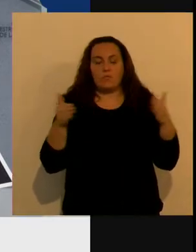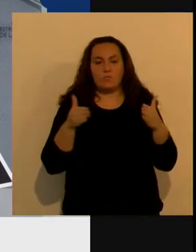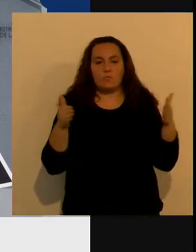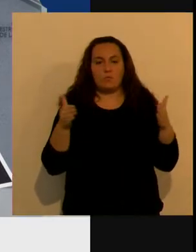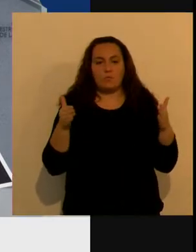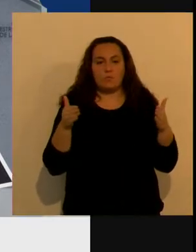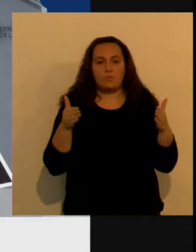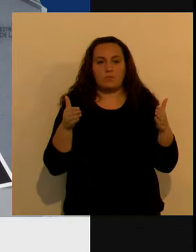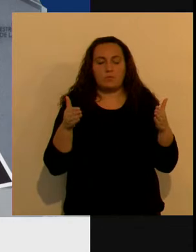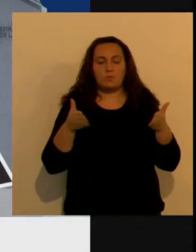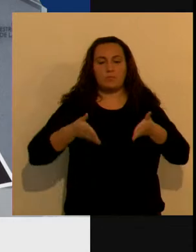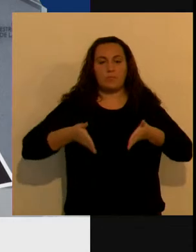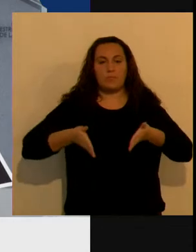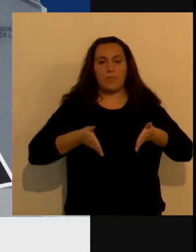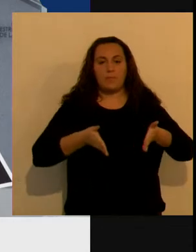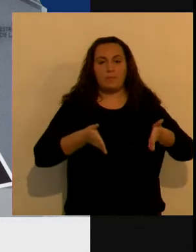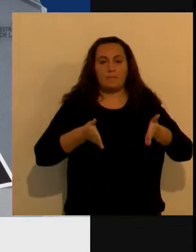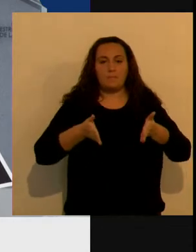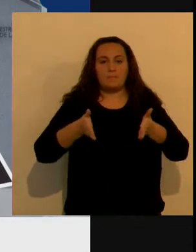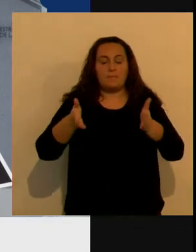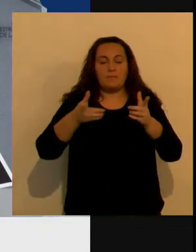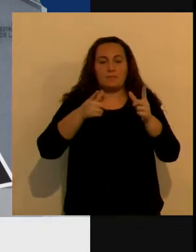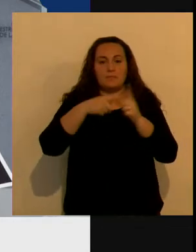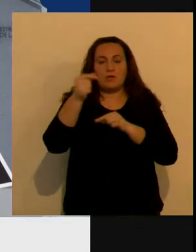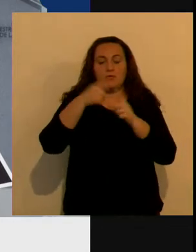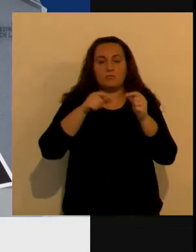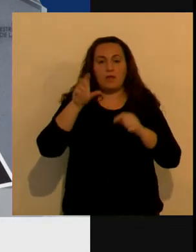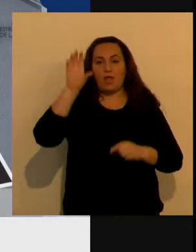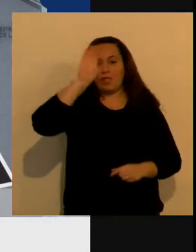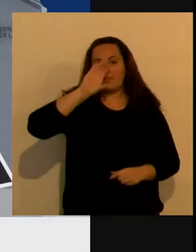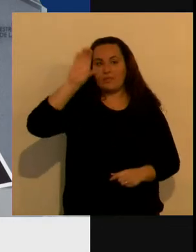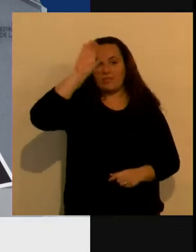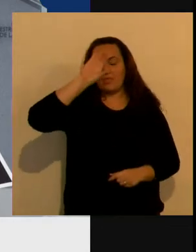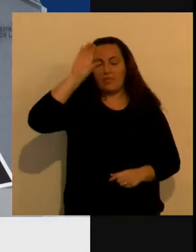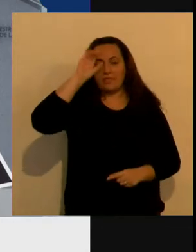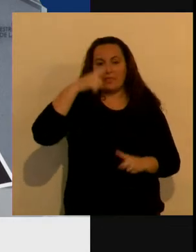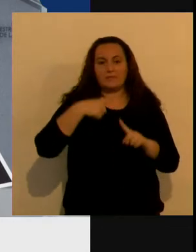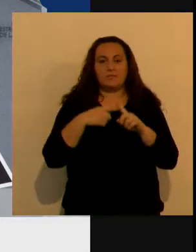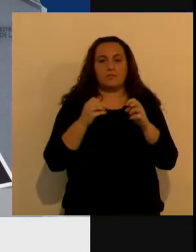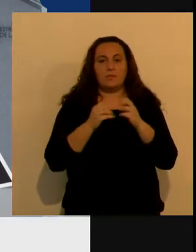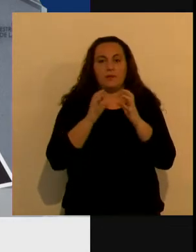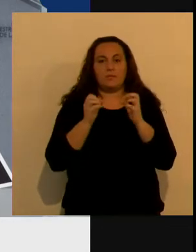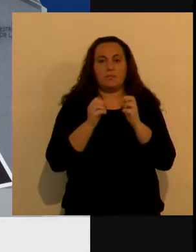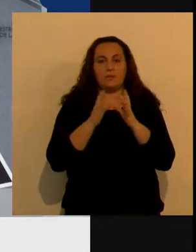del Paseo de las Estrellas de la Ciencia de Santa Cruz de la Palma.